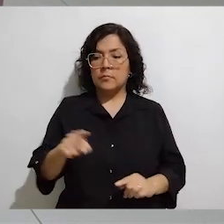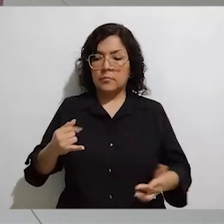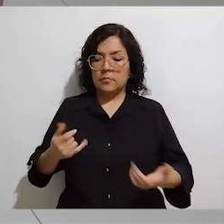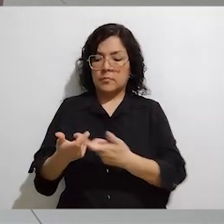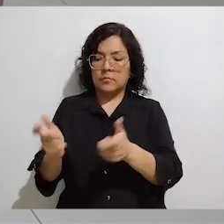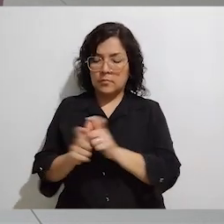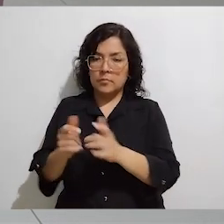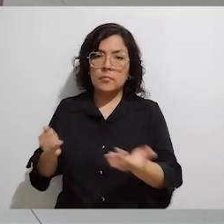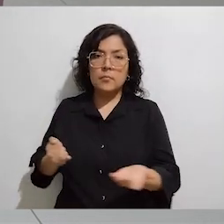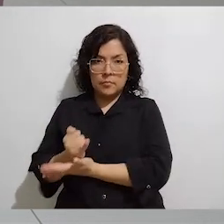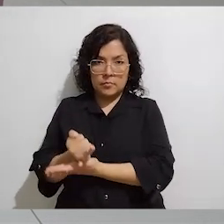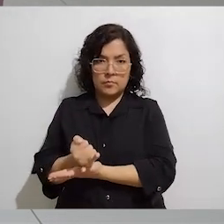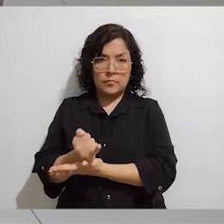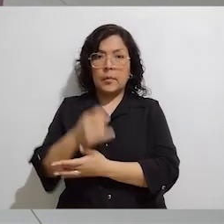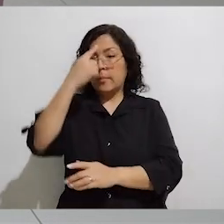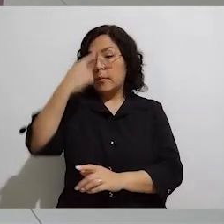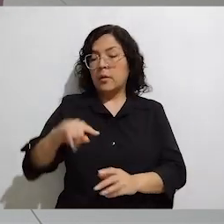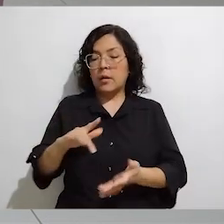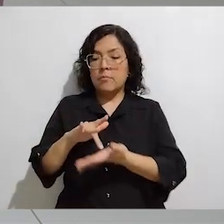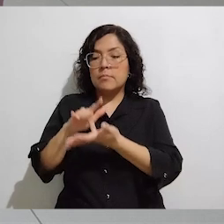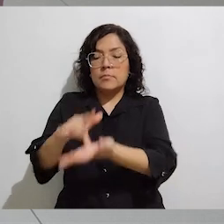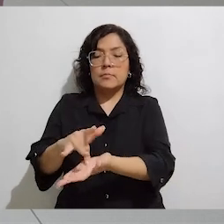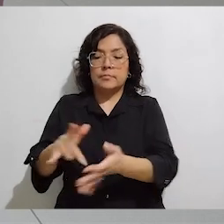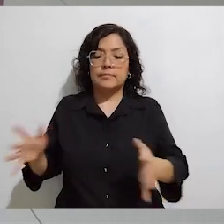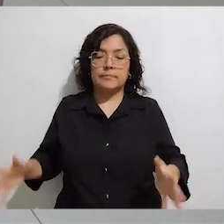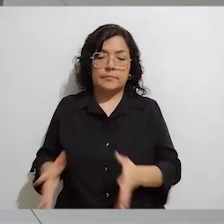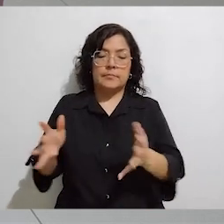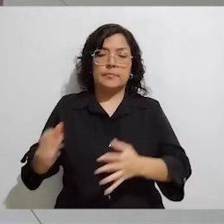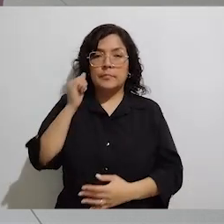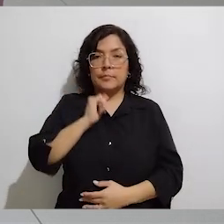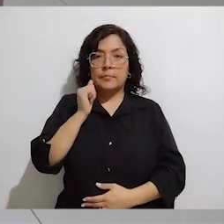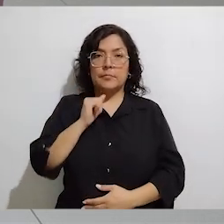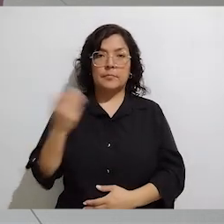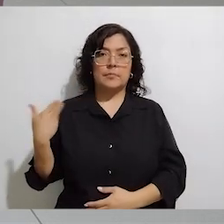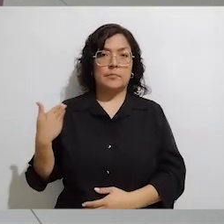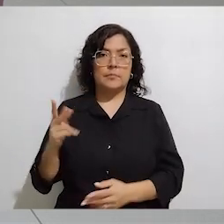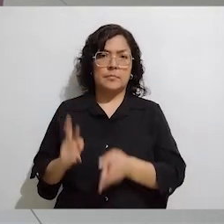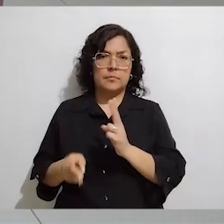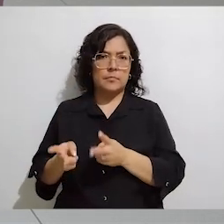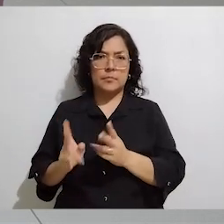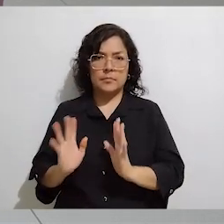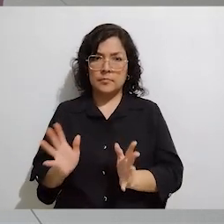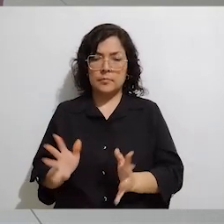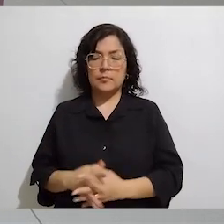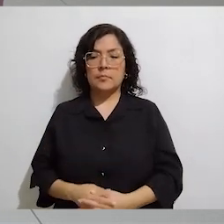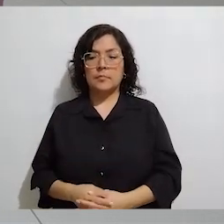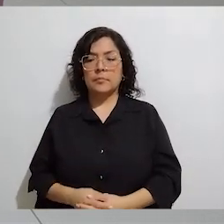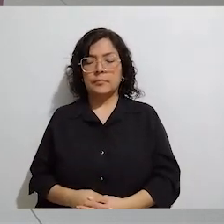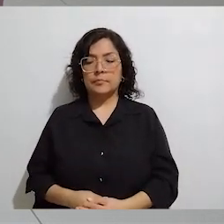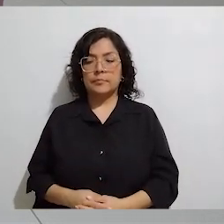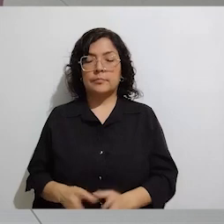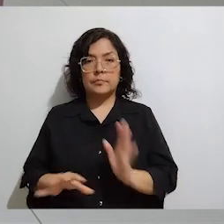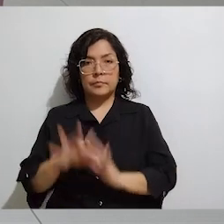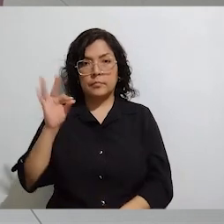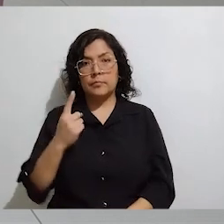una comunidad para incidir positivamente en ellas, y ya platicábamos un poquito antes de ir al corte de una de ellas, que era